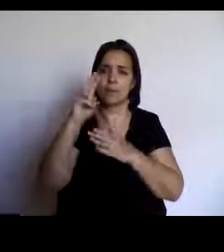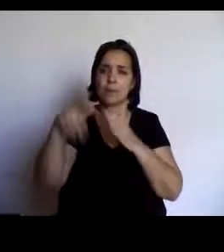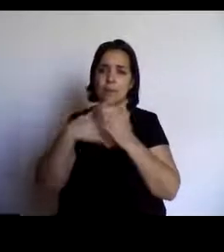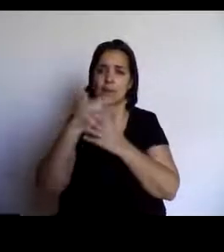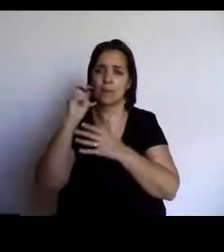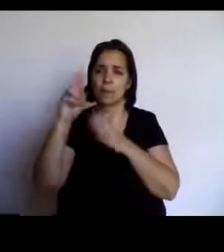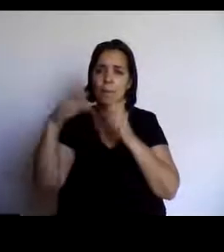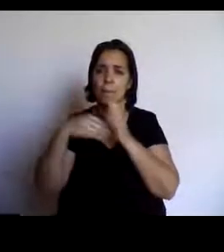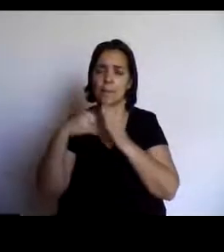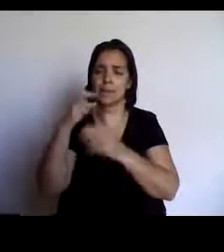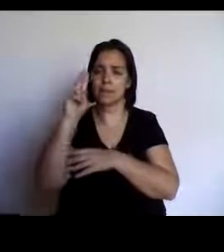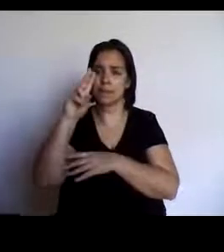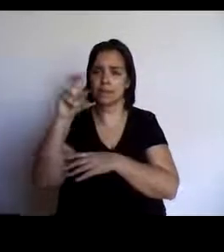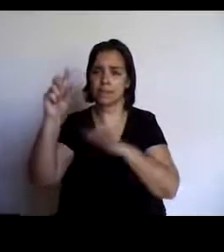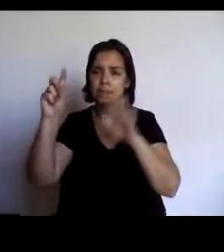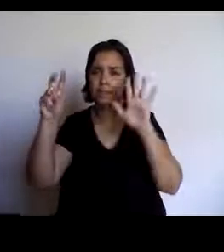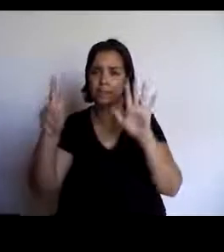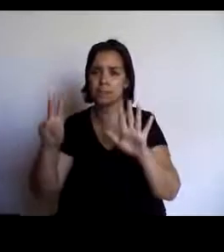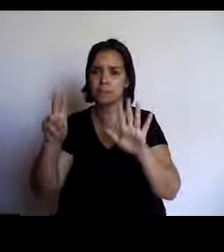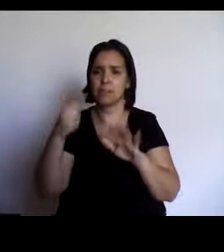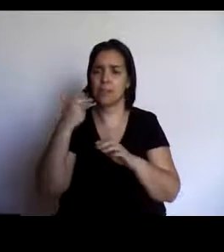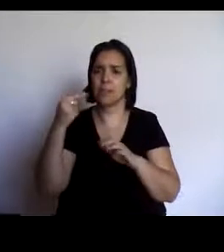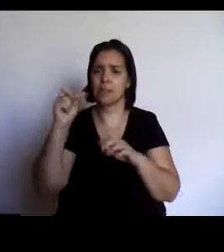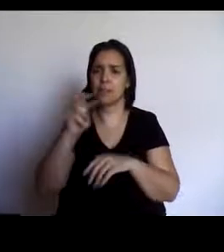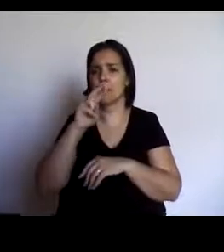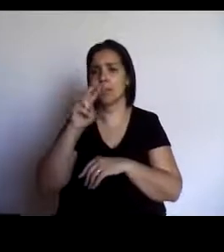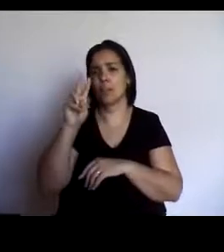2021-2027, que tendrá lugar el 2 de julio